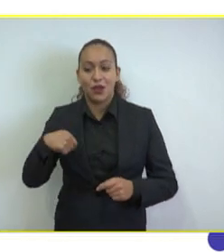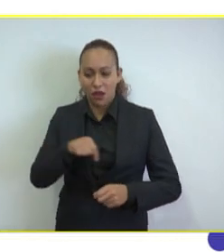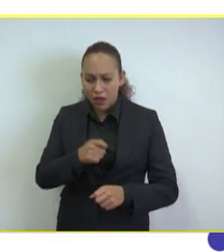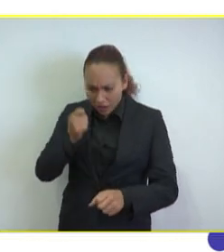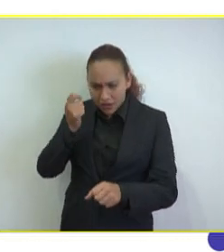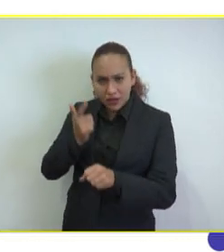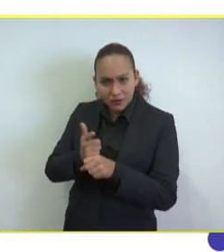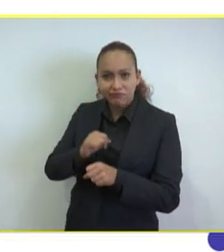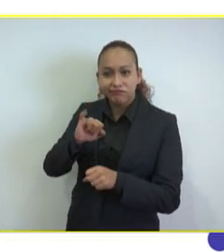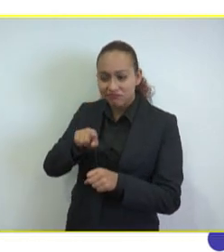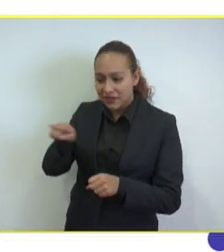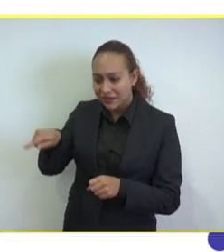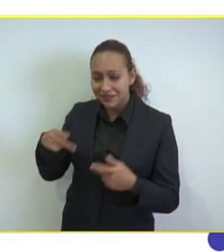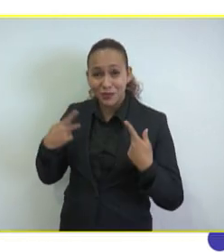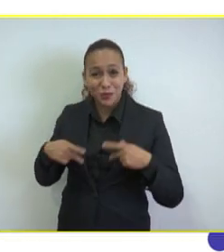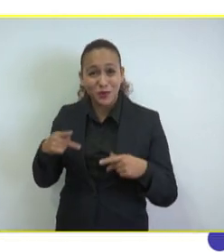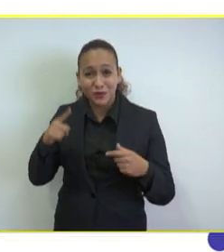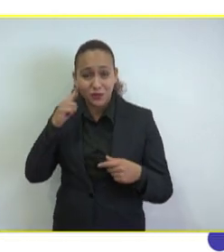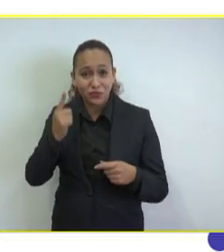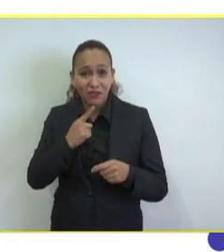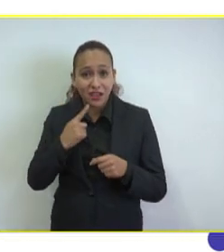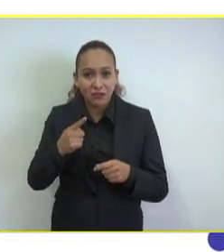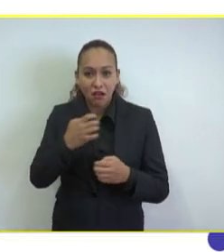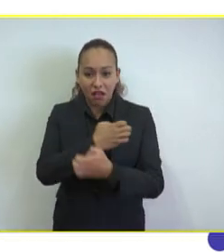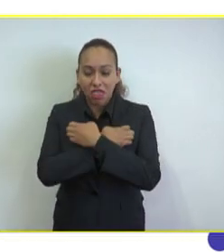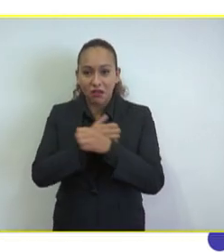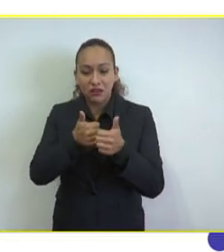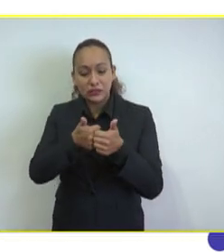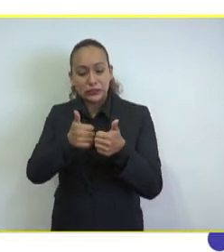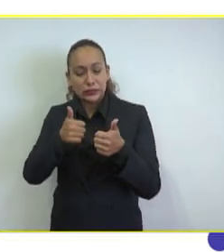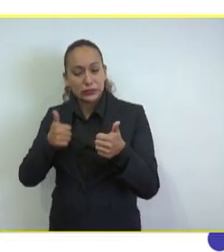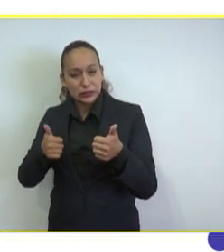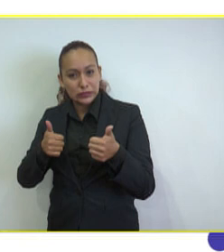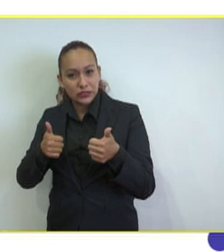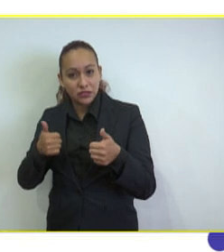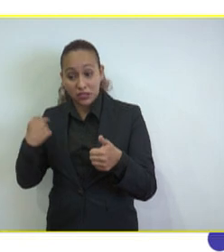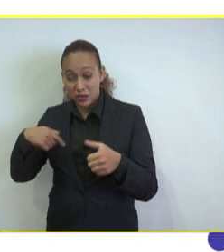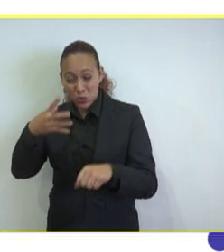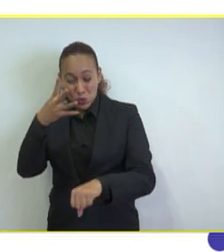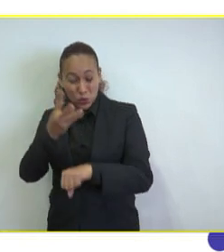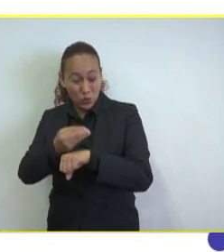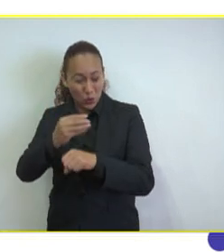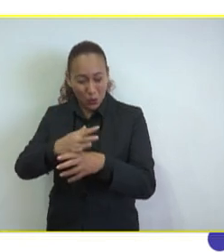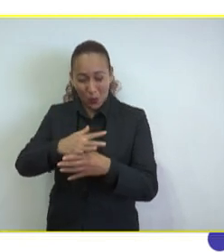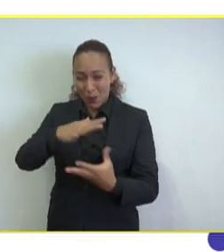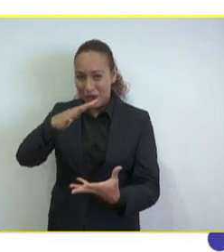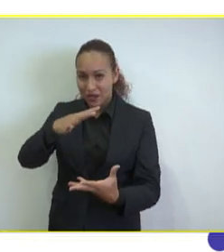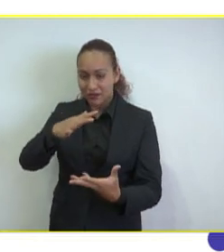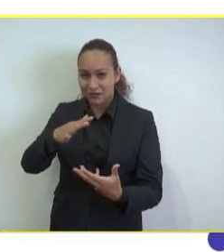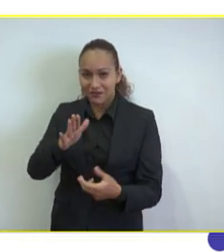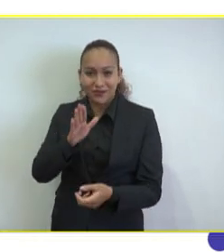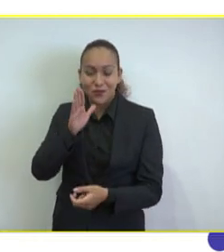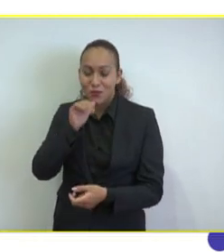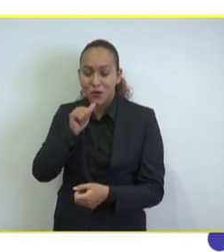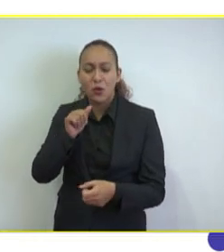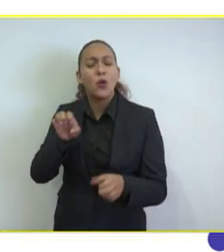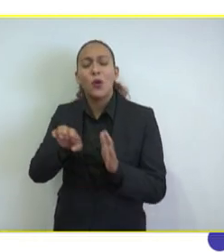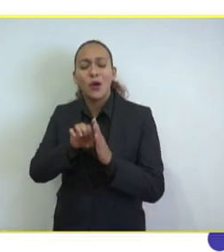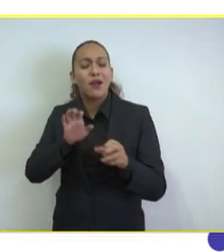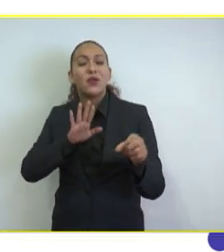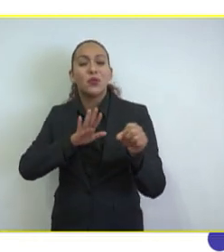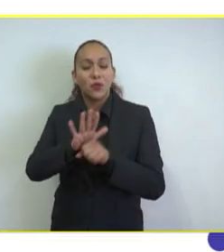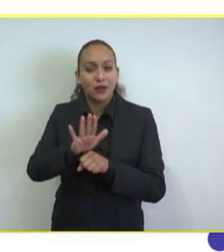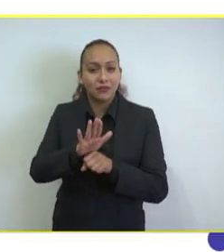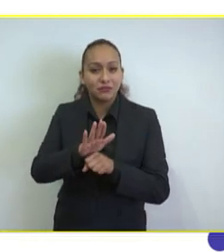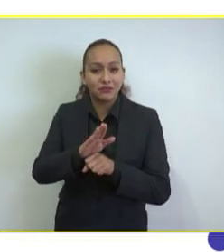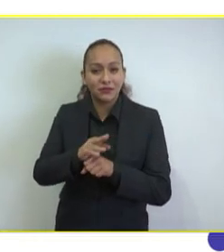existe este rezago educativo, todavía no solucionamos la problemática mayor, el cual es realmente adaptar la información a sus necesidades y de esta